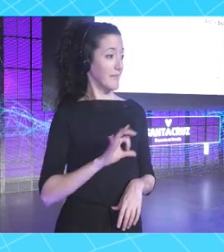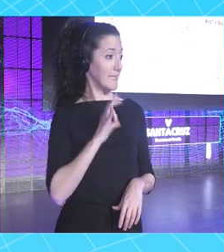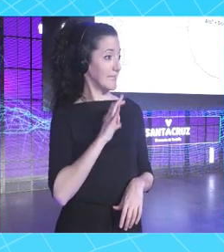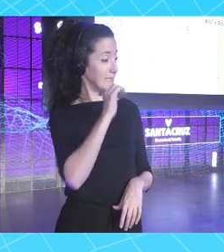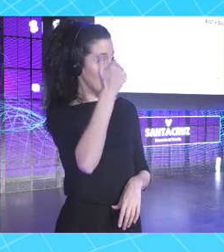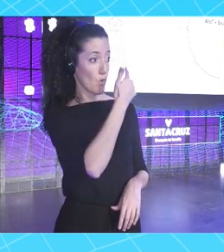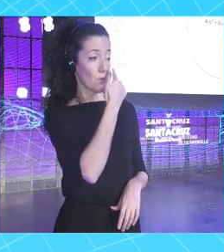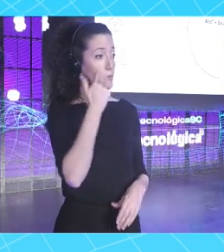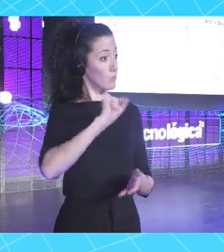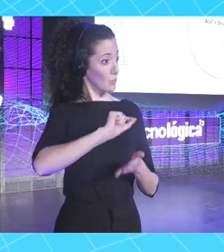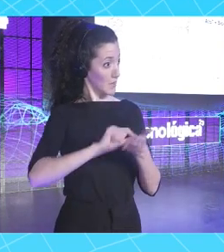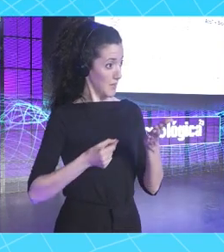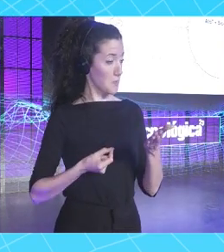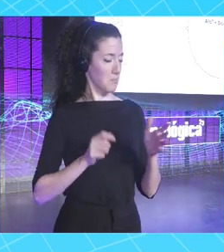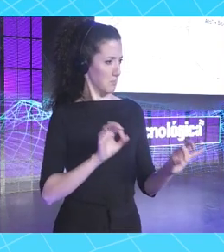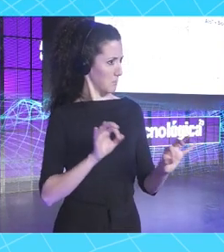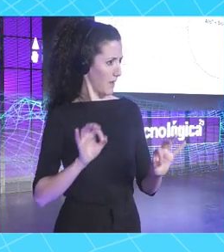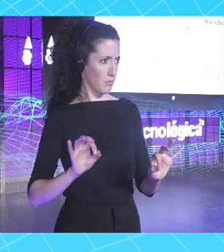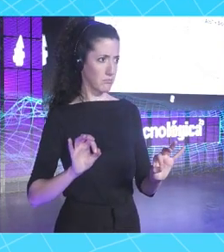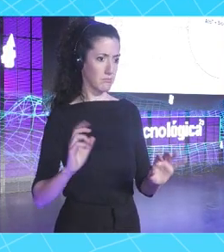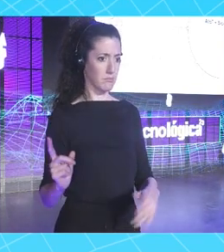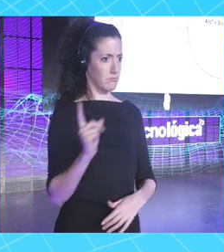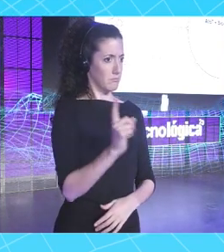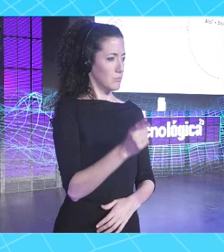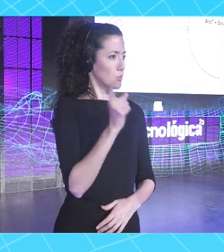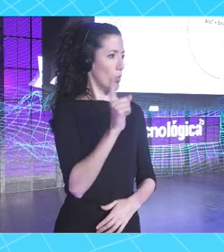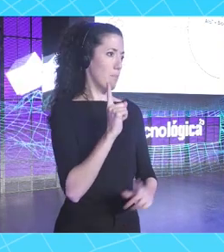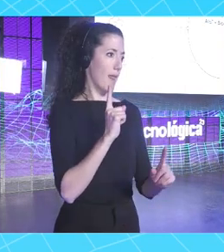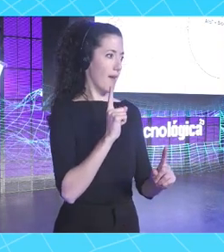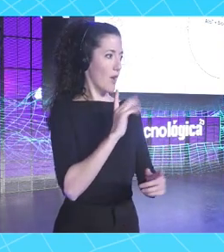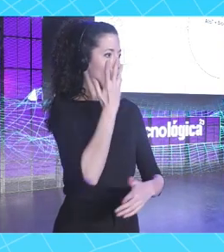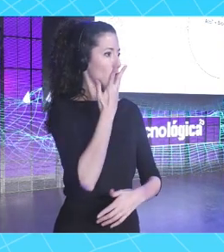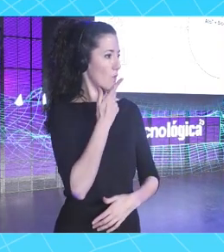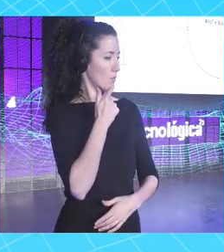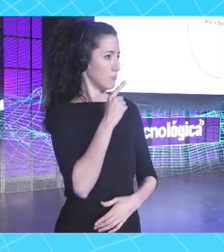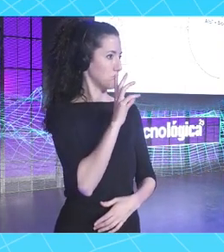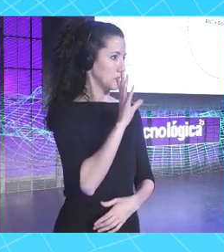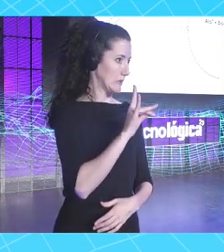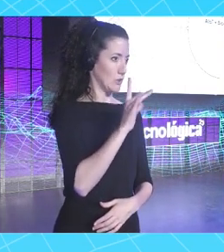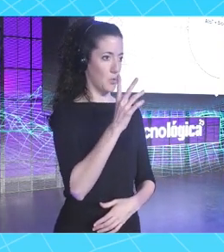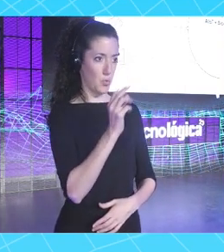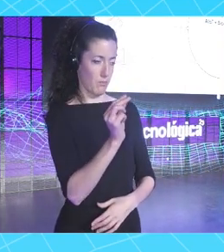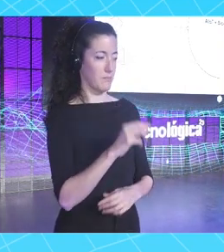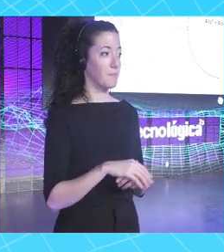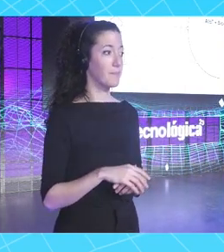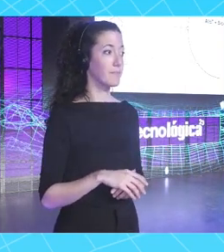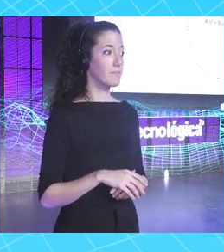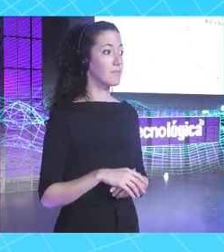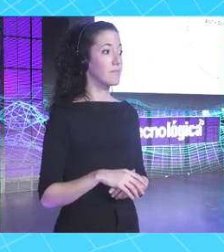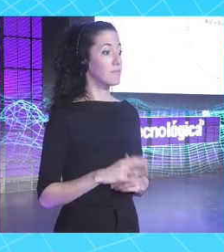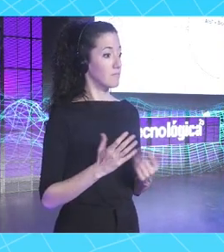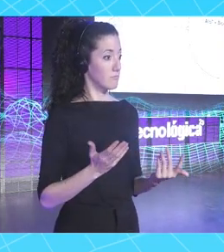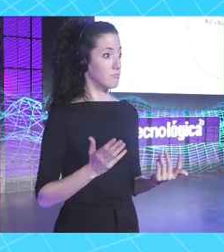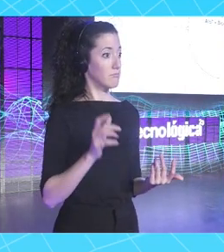esto viene la charla únicamente para esto vamos yo voy a escribir en un papelito fucsia el señor notario va a dar fe que